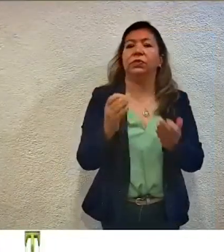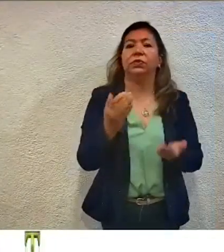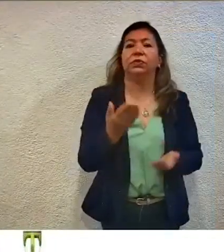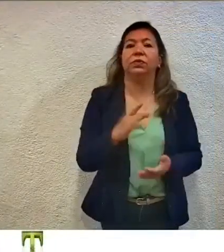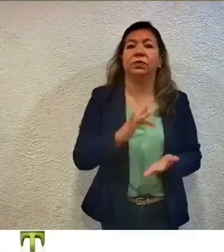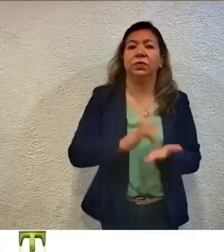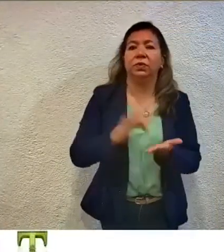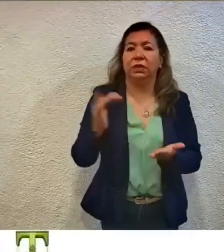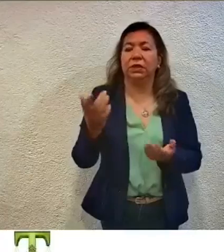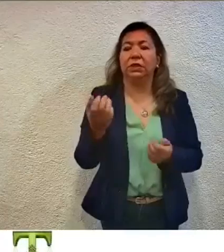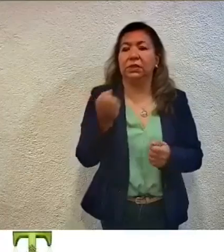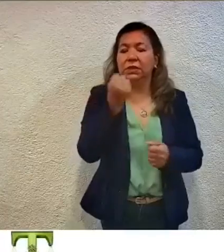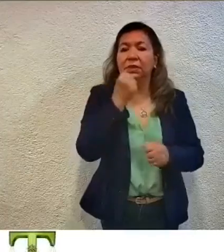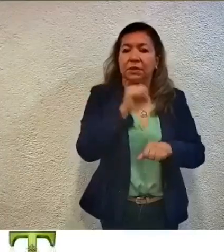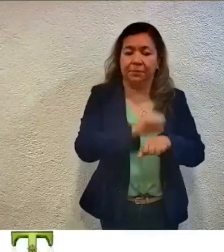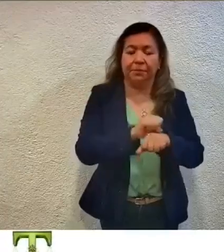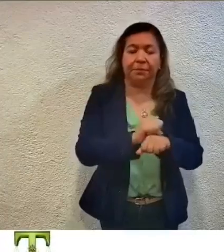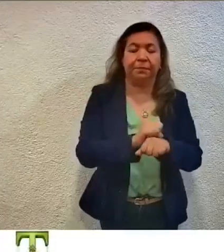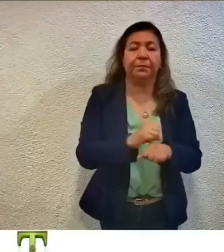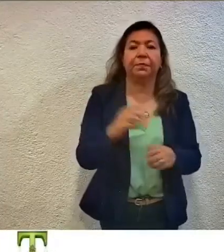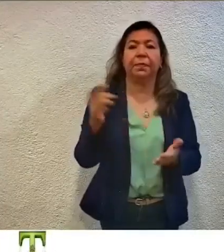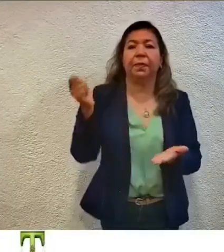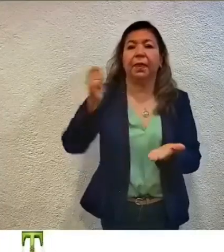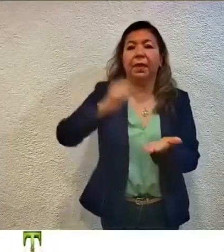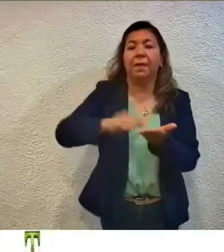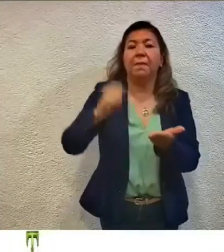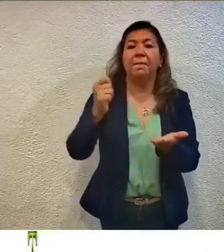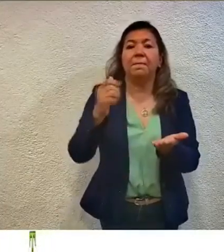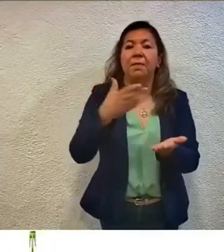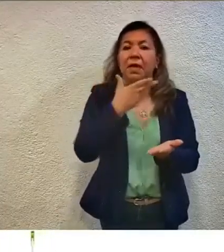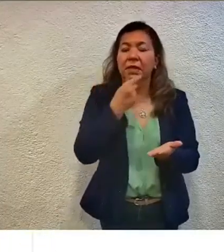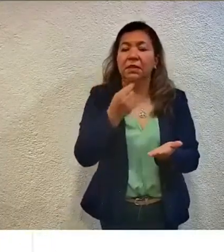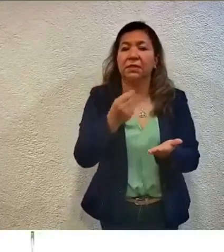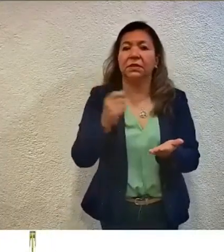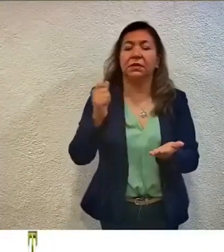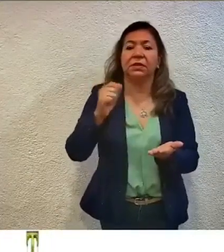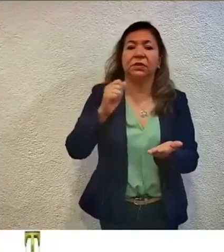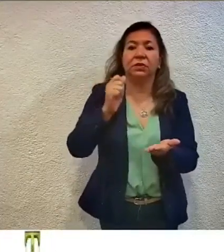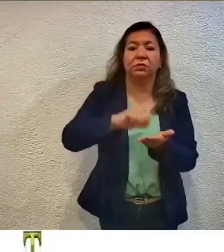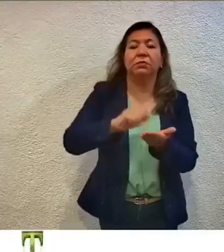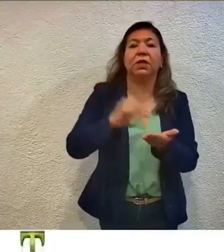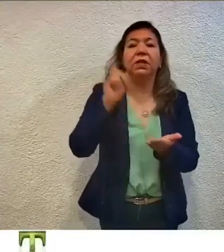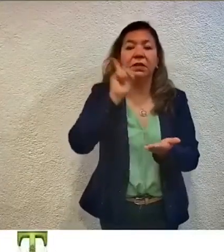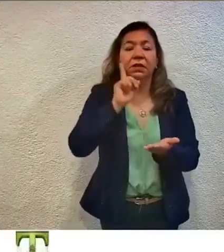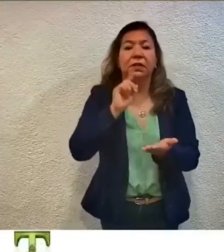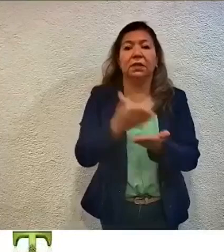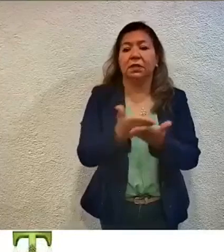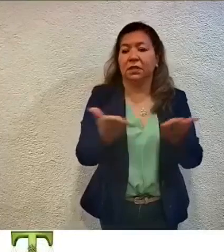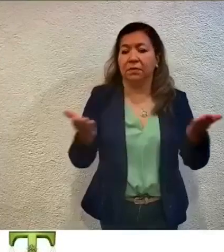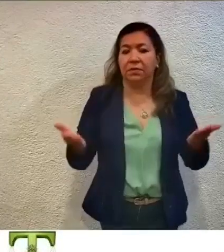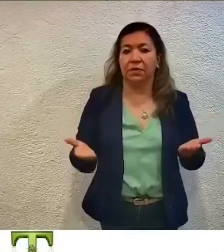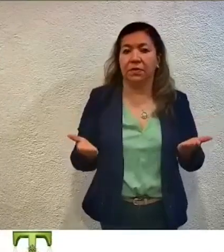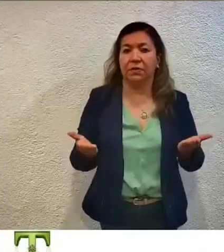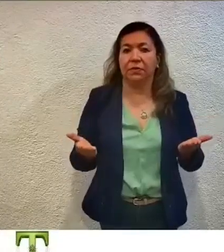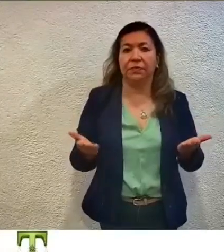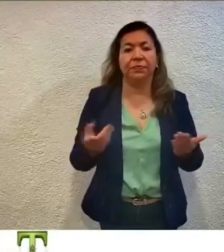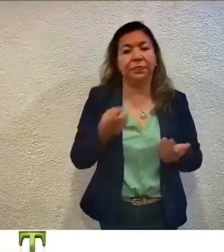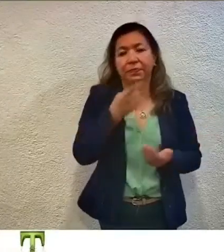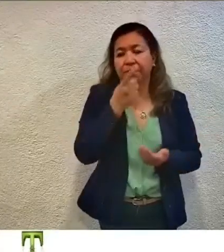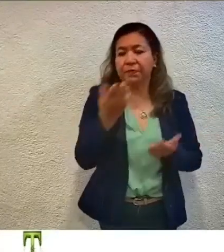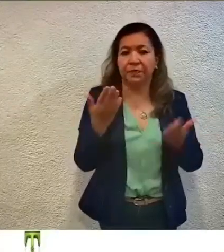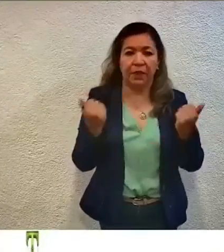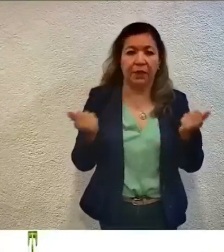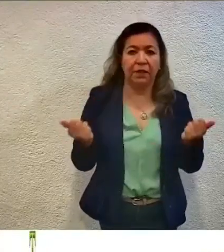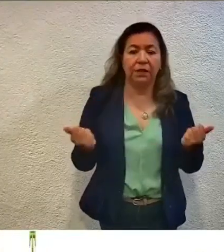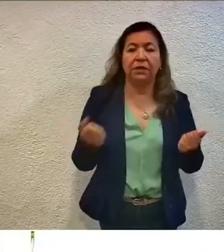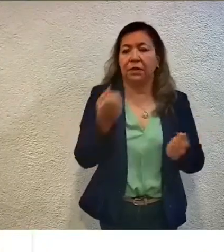magistrado. Gracias, secretaria. Magistradas, magistrado, está a nuestra consideración el proyecto del que se ha dado cuenta. No